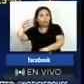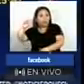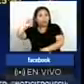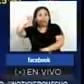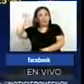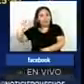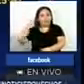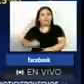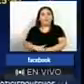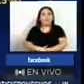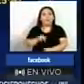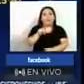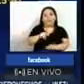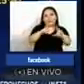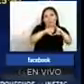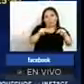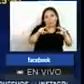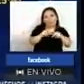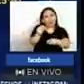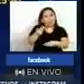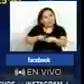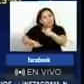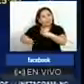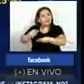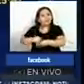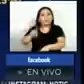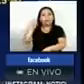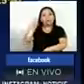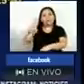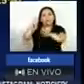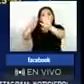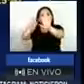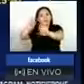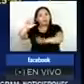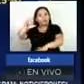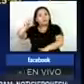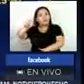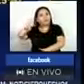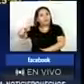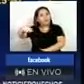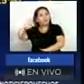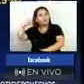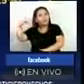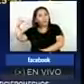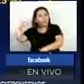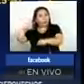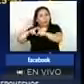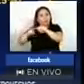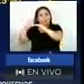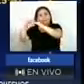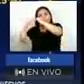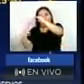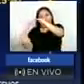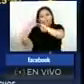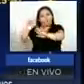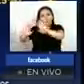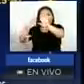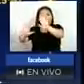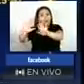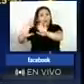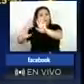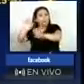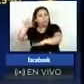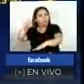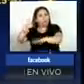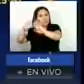A Nicaragua se enviaron bienes valores en 173.5 millones, es decir, 15.7%